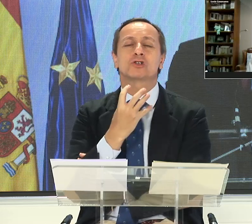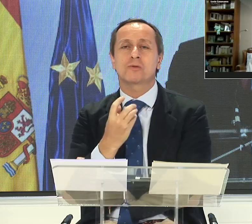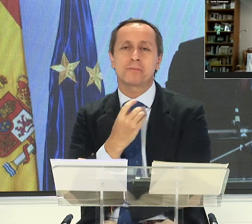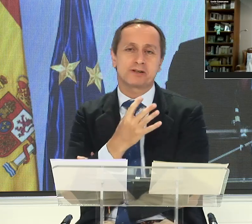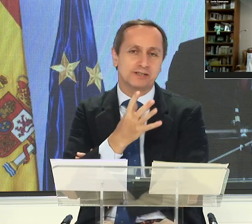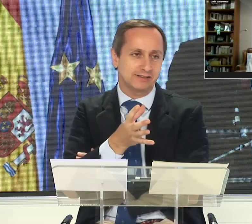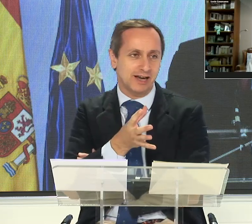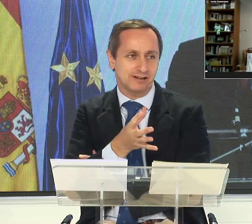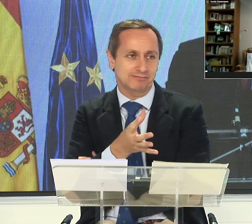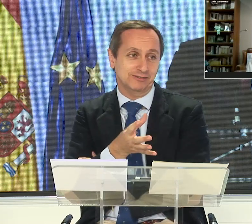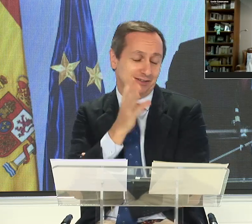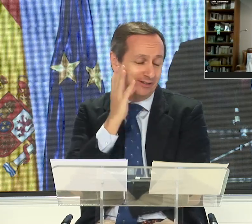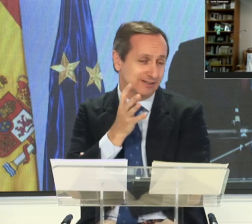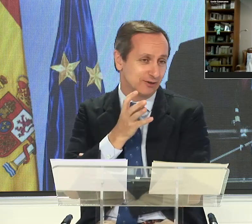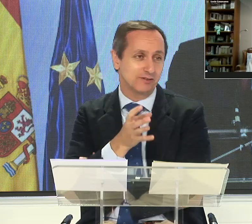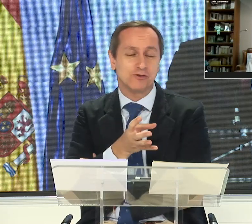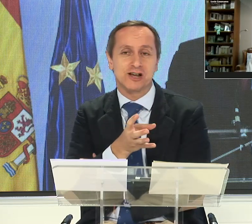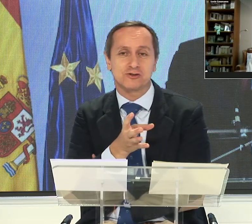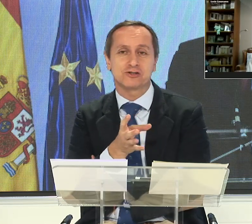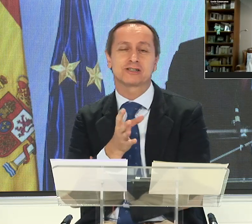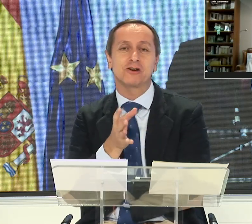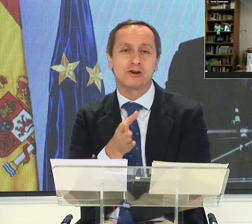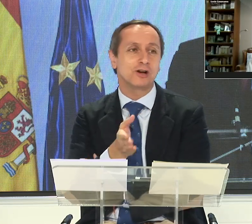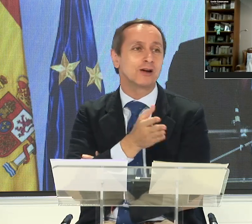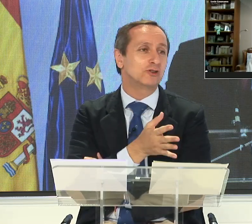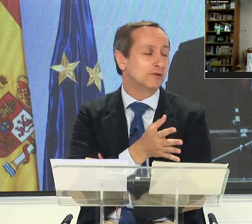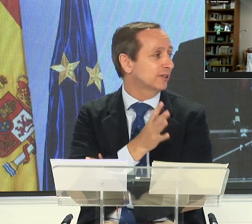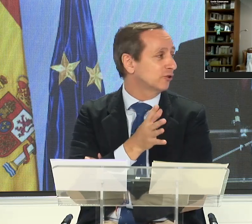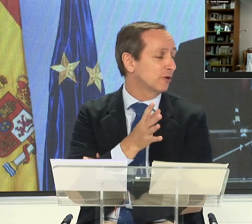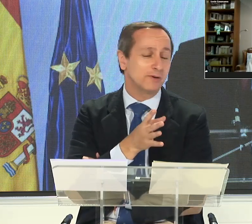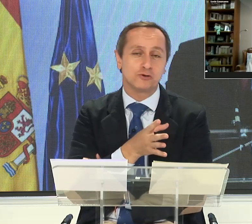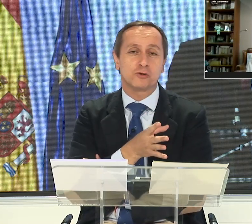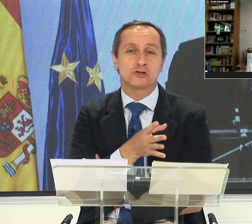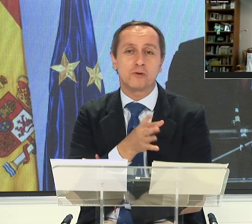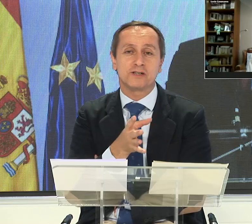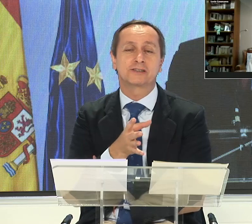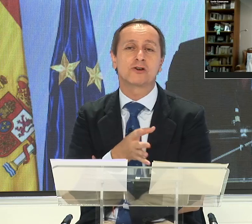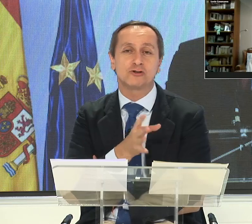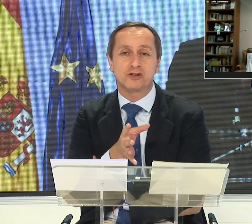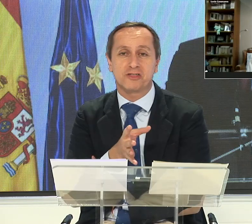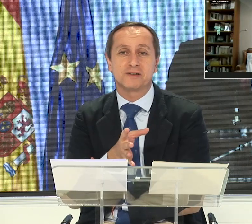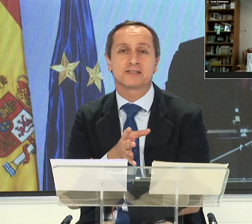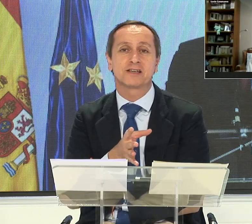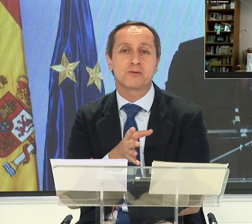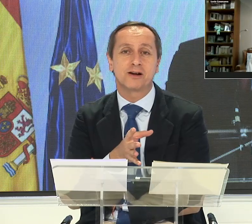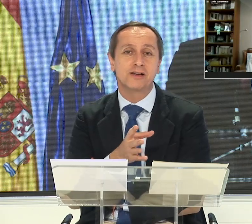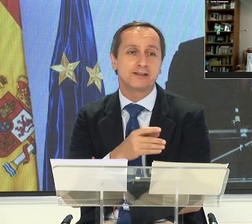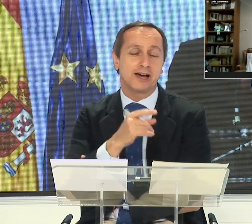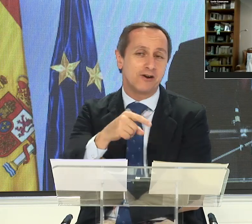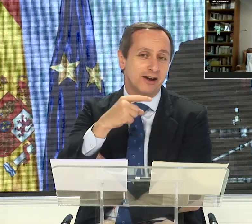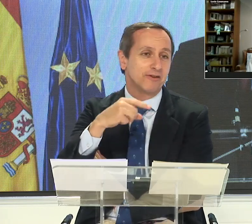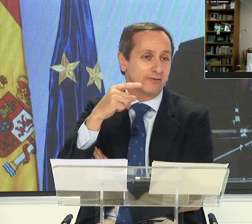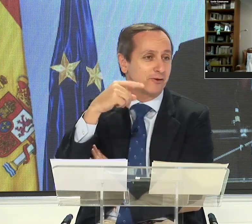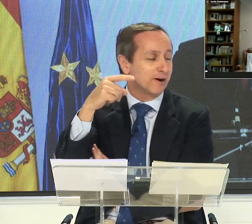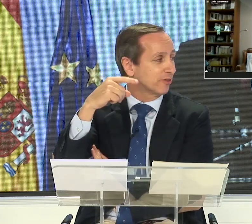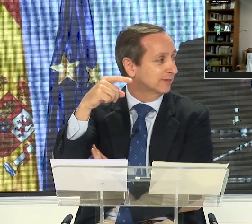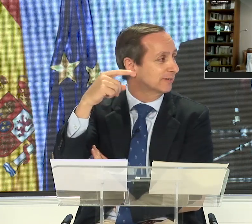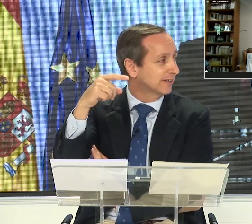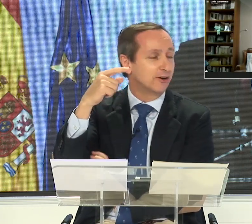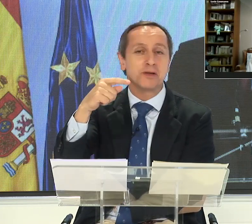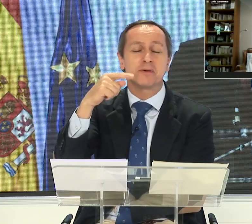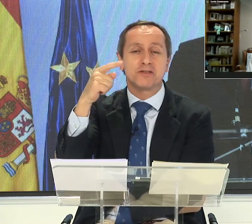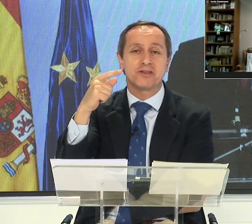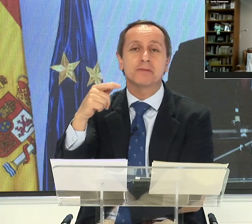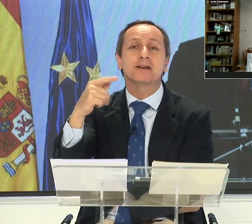¿cómo se pueden presentar? También es que yo digo unas cosas, claro. El último intento de presupuestos lo presentaron con 13 meses de IVA. Llegaron enero, febrero,